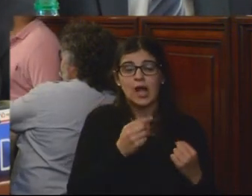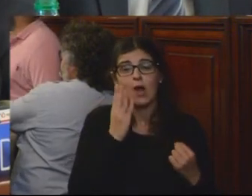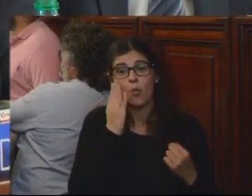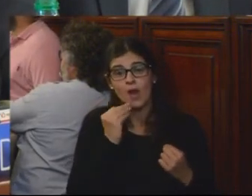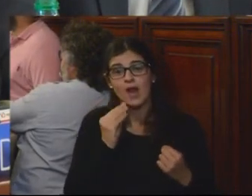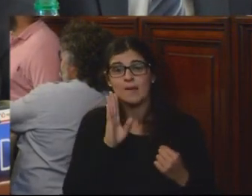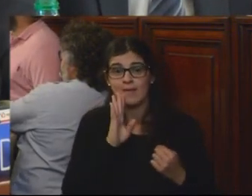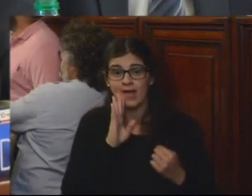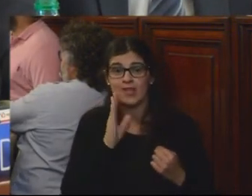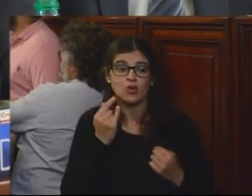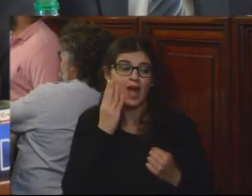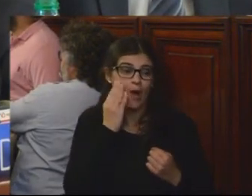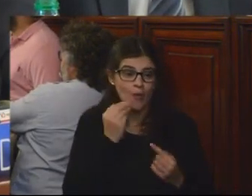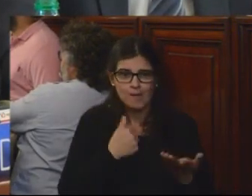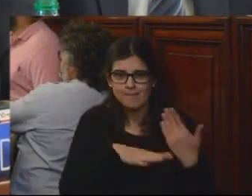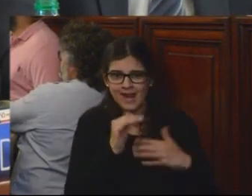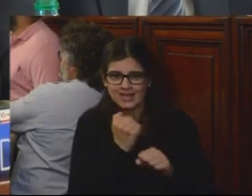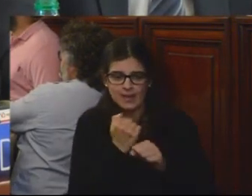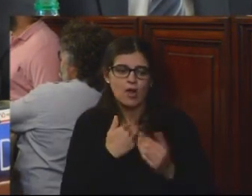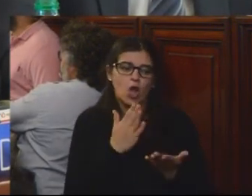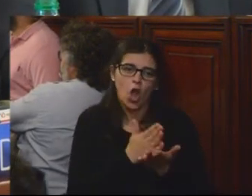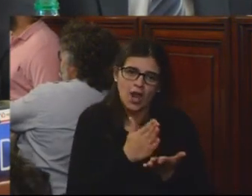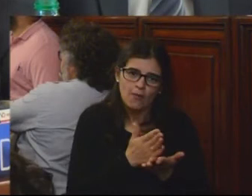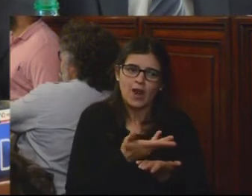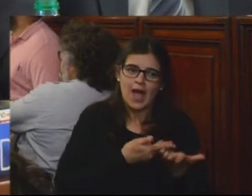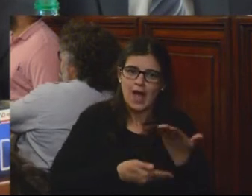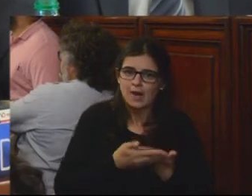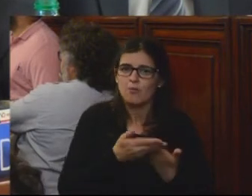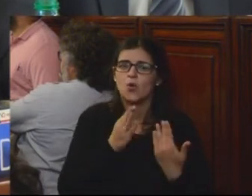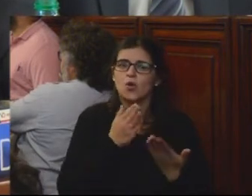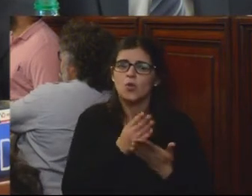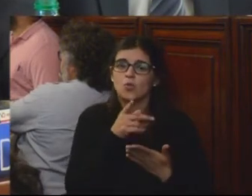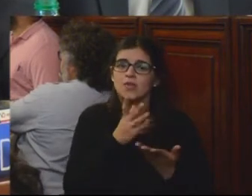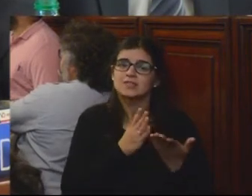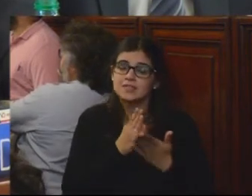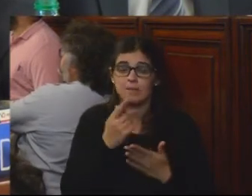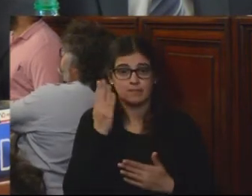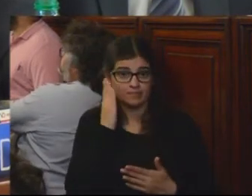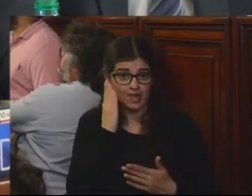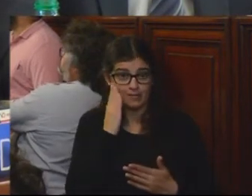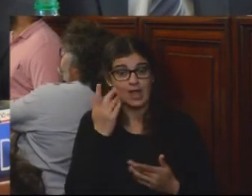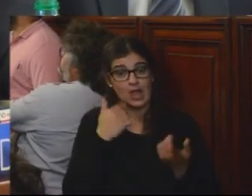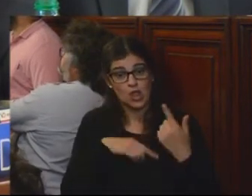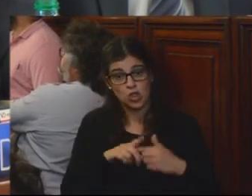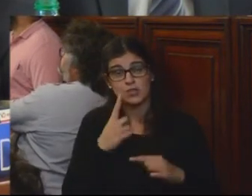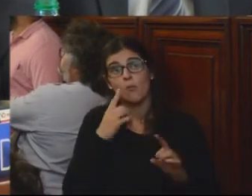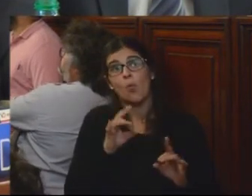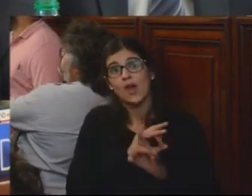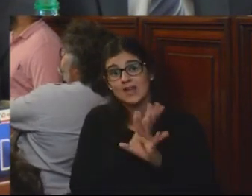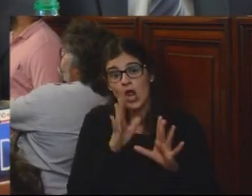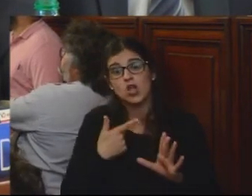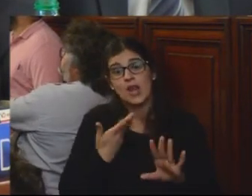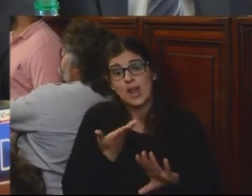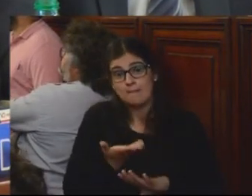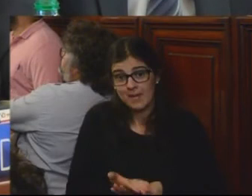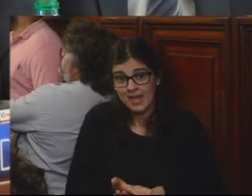fundamentalmente con abuelas con quien trabajamos y colaboramos permanentemente memoria y que usted doctor le consta porque tengo muy claro y quieres le pido